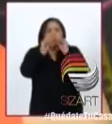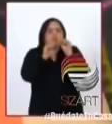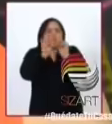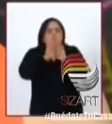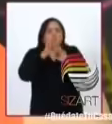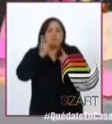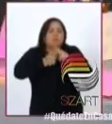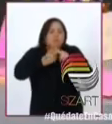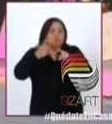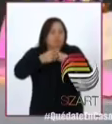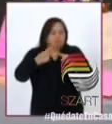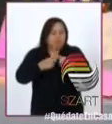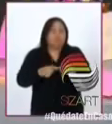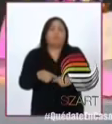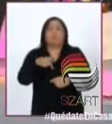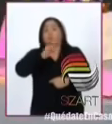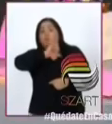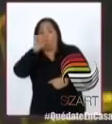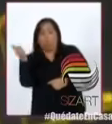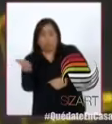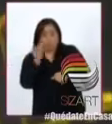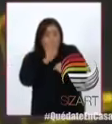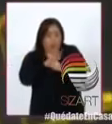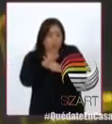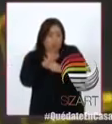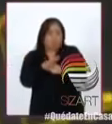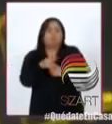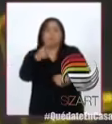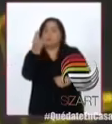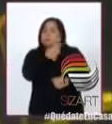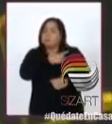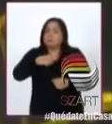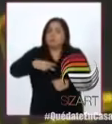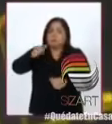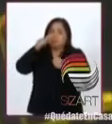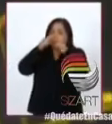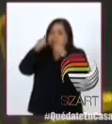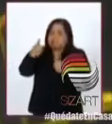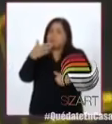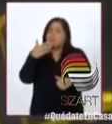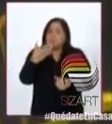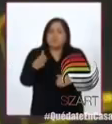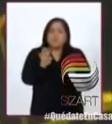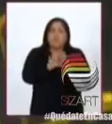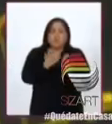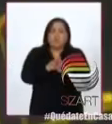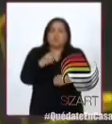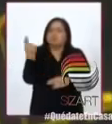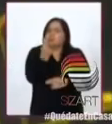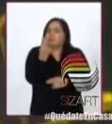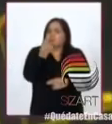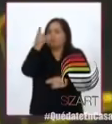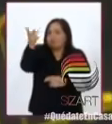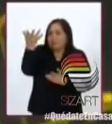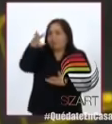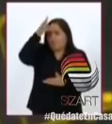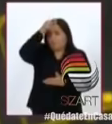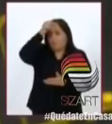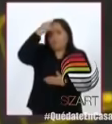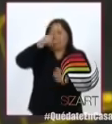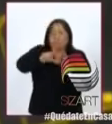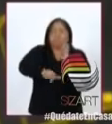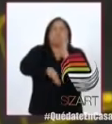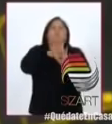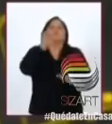problema. En esta otra situación, tenemos que fijarnos muy bien en los pasos que necesitamos realizar para